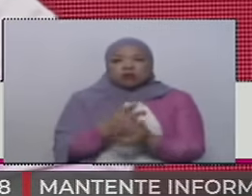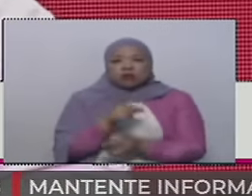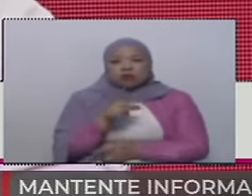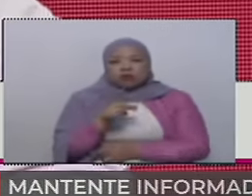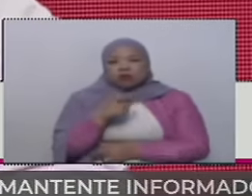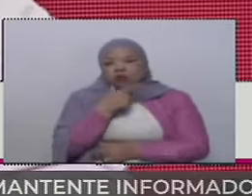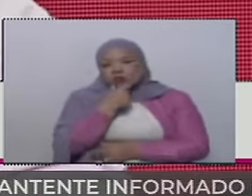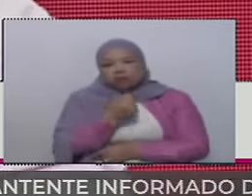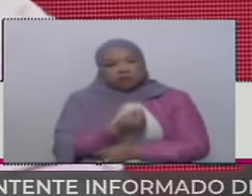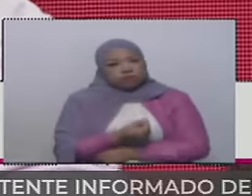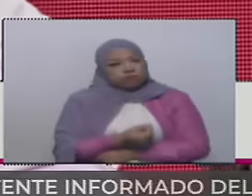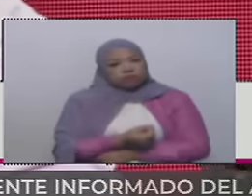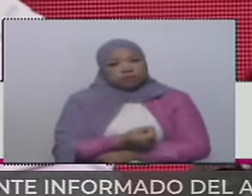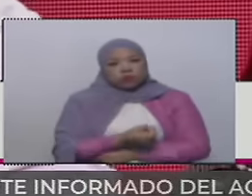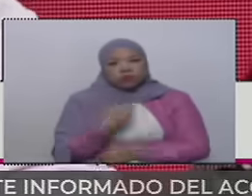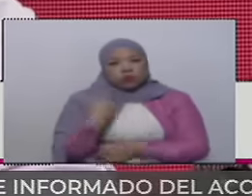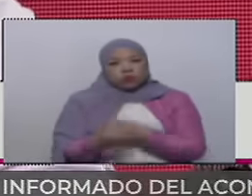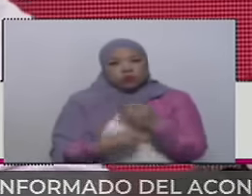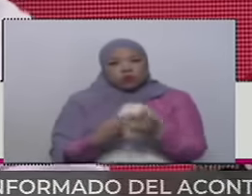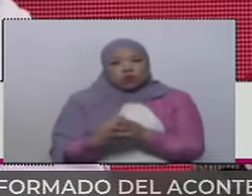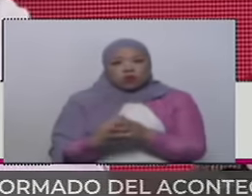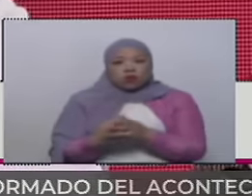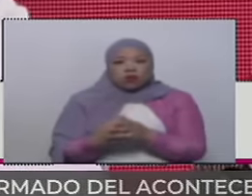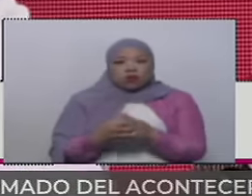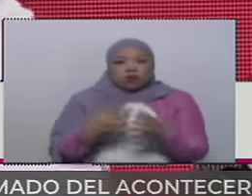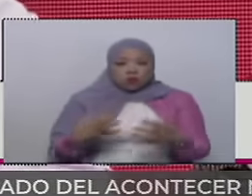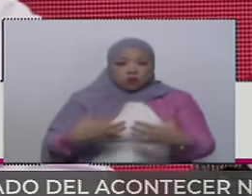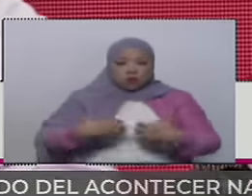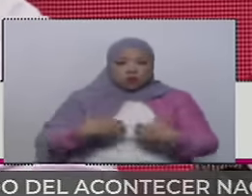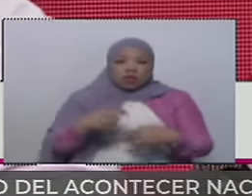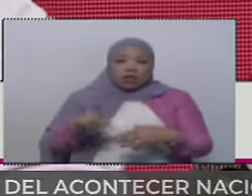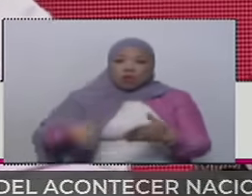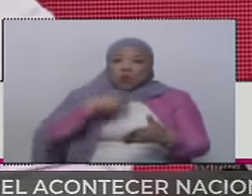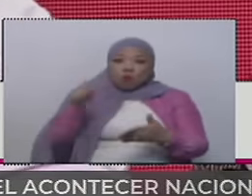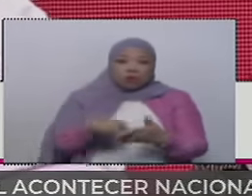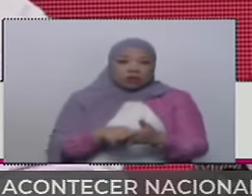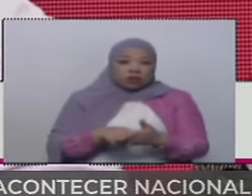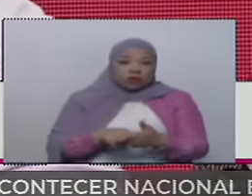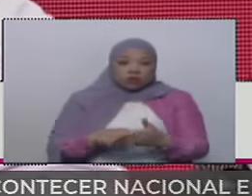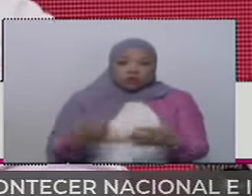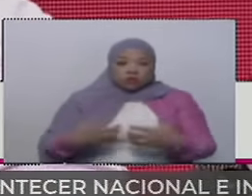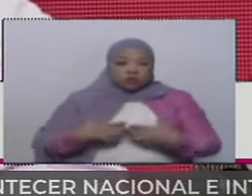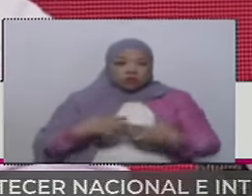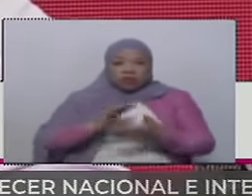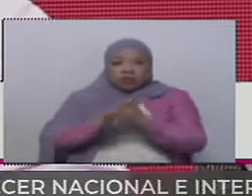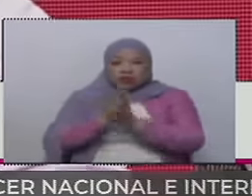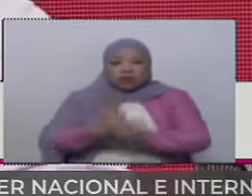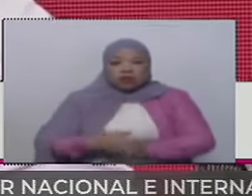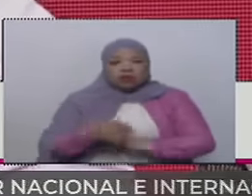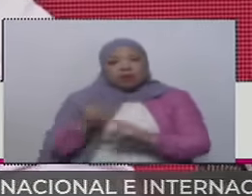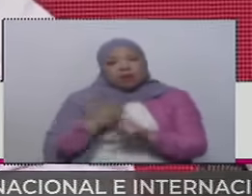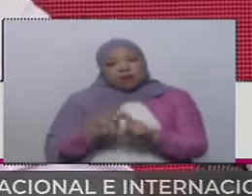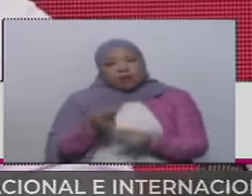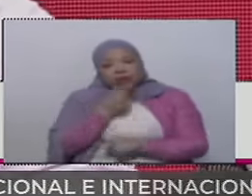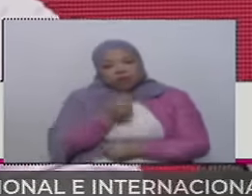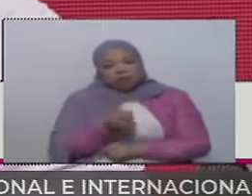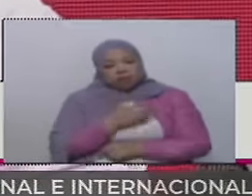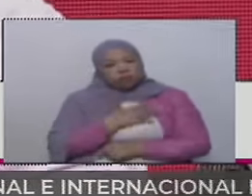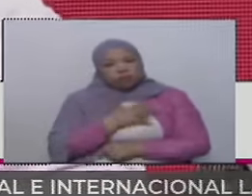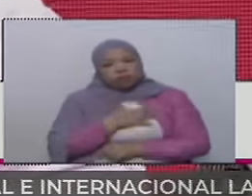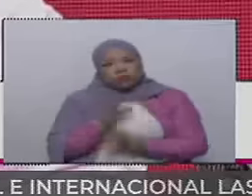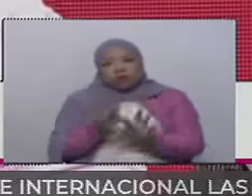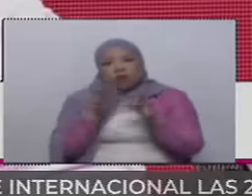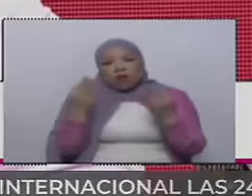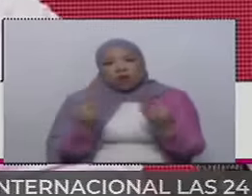no es fácil. Que le hagan a uno una mastectomía radical, no es fácil. Sin embargo, mi